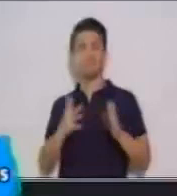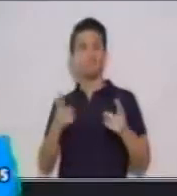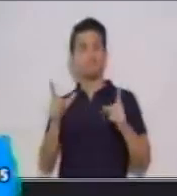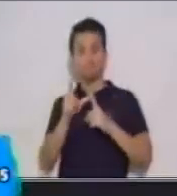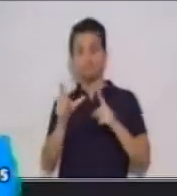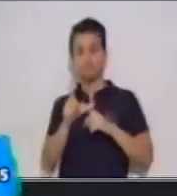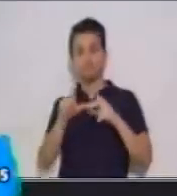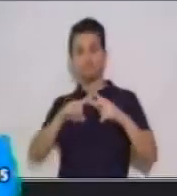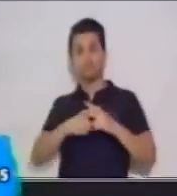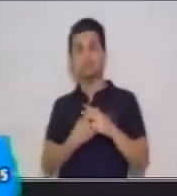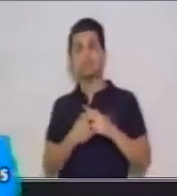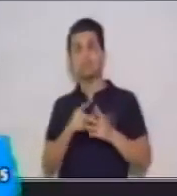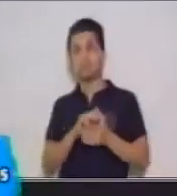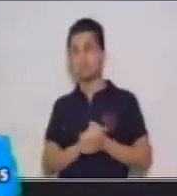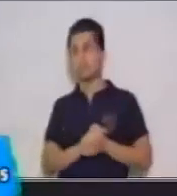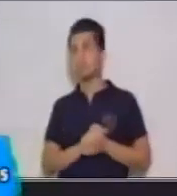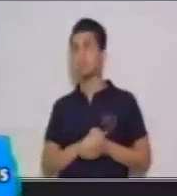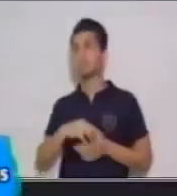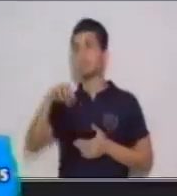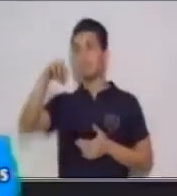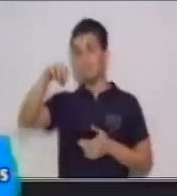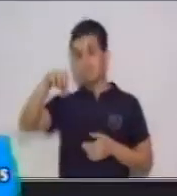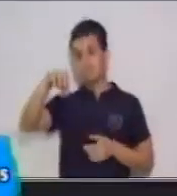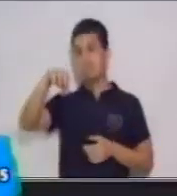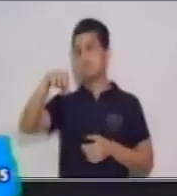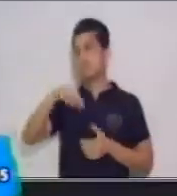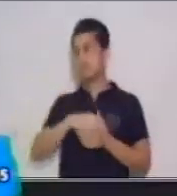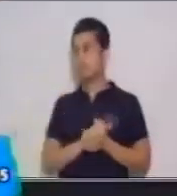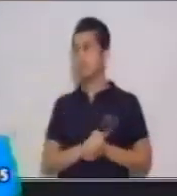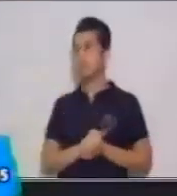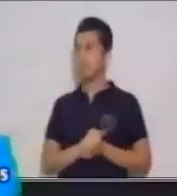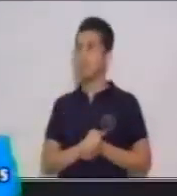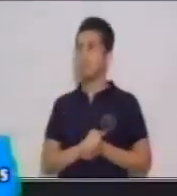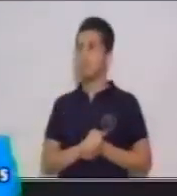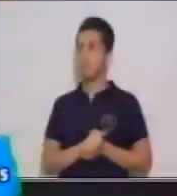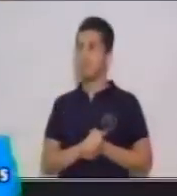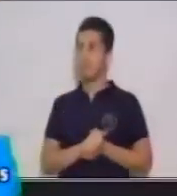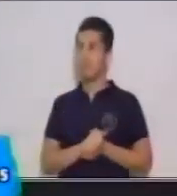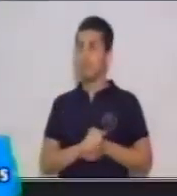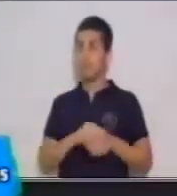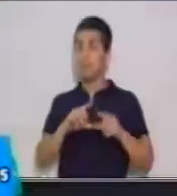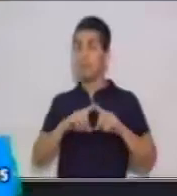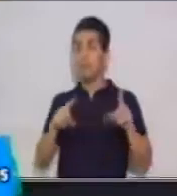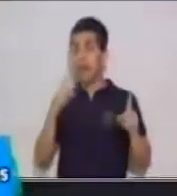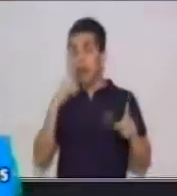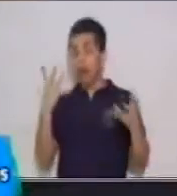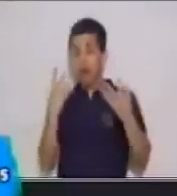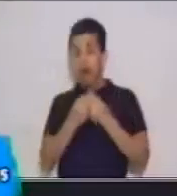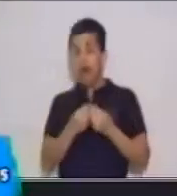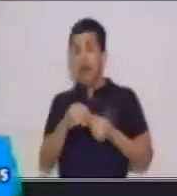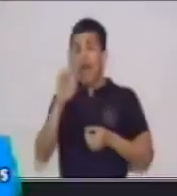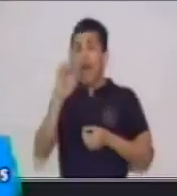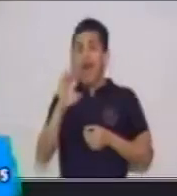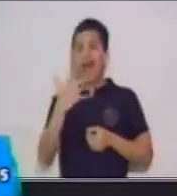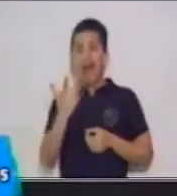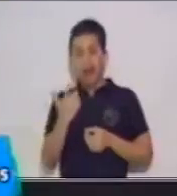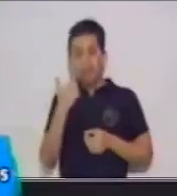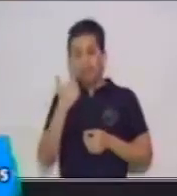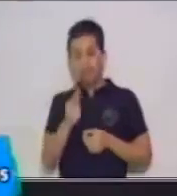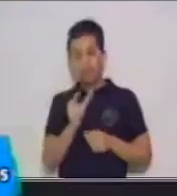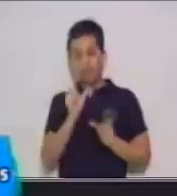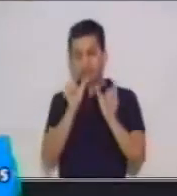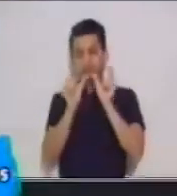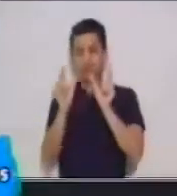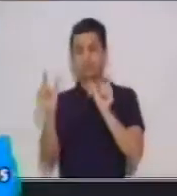inicia? Con P, muy bien. Pero al unirse con la E, forman la sílaba